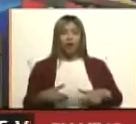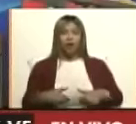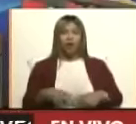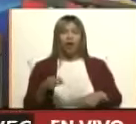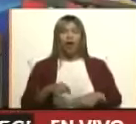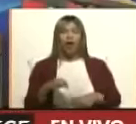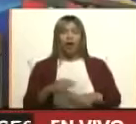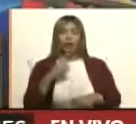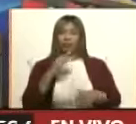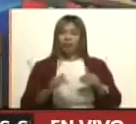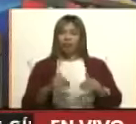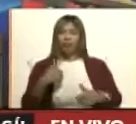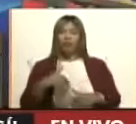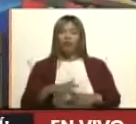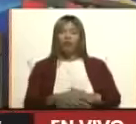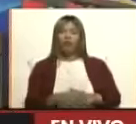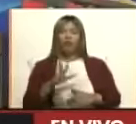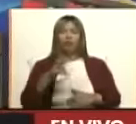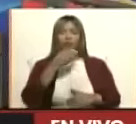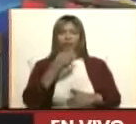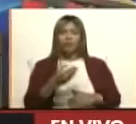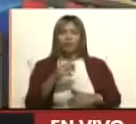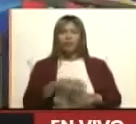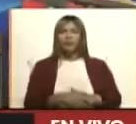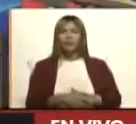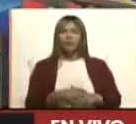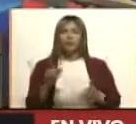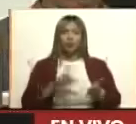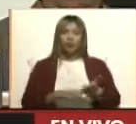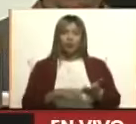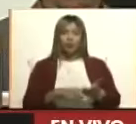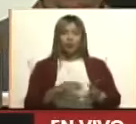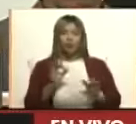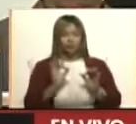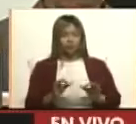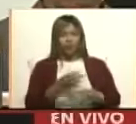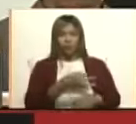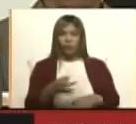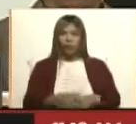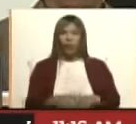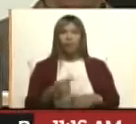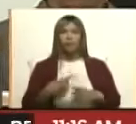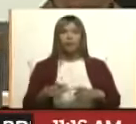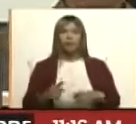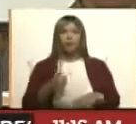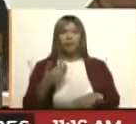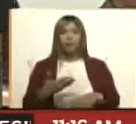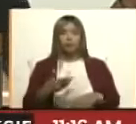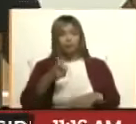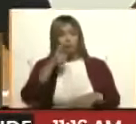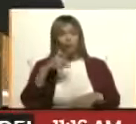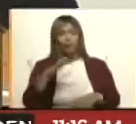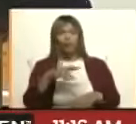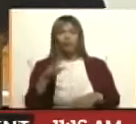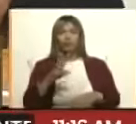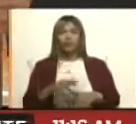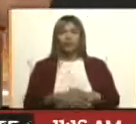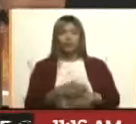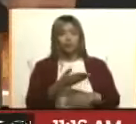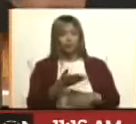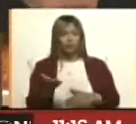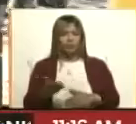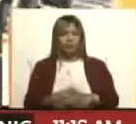este referéndum del próximo 3 de diciembre se cumpla a cabalidad. Pero lo más importante es el pueblo de Venezuela. Son